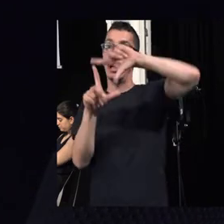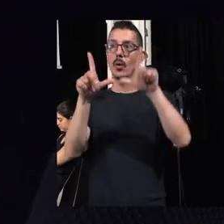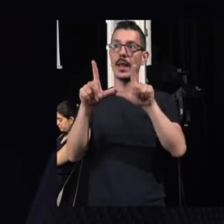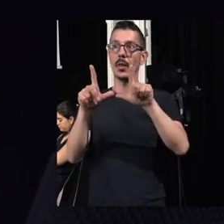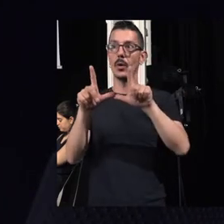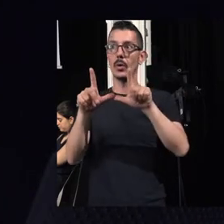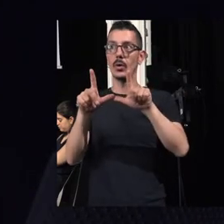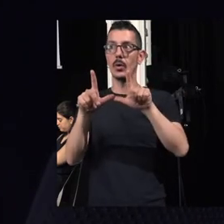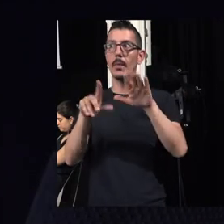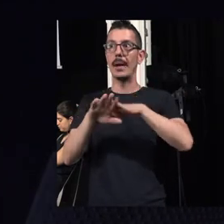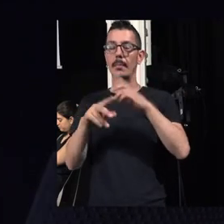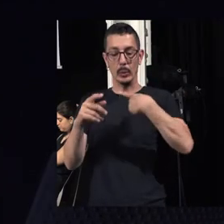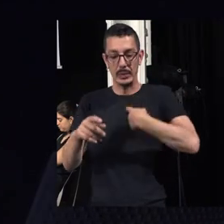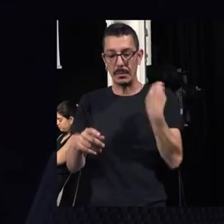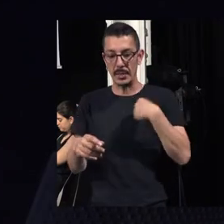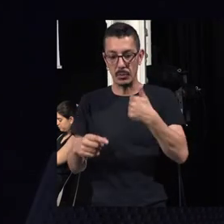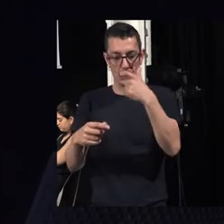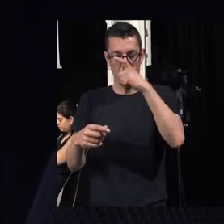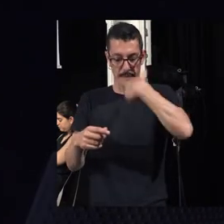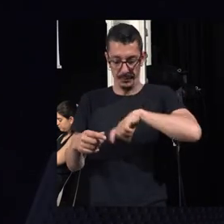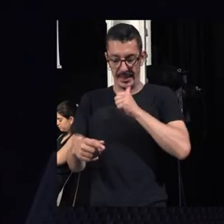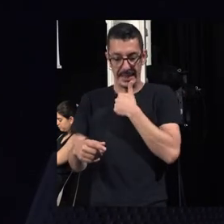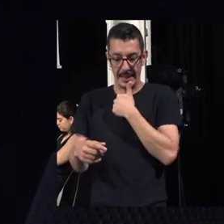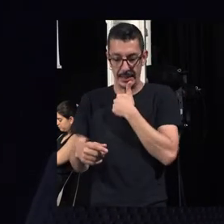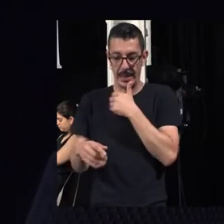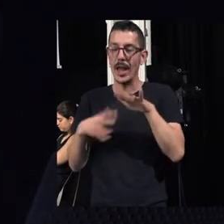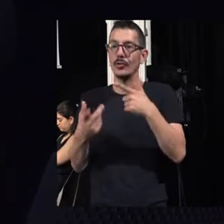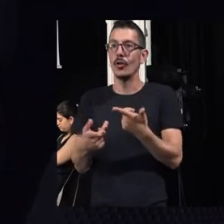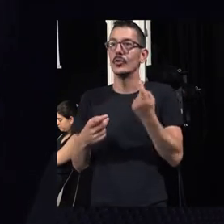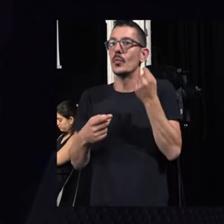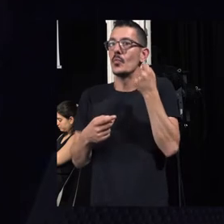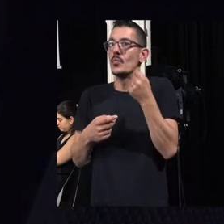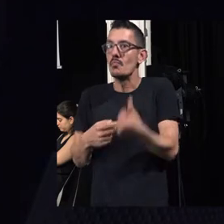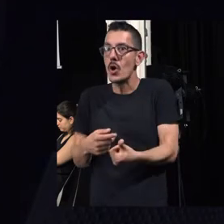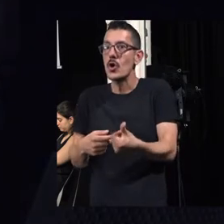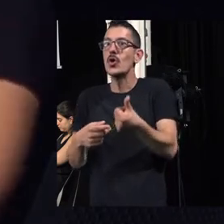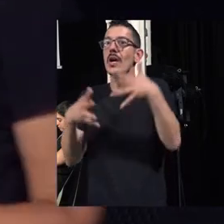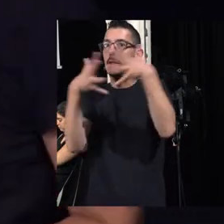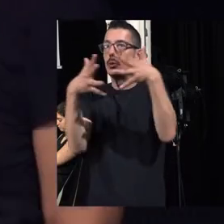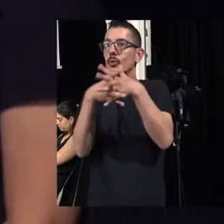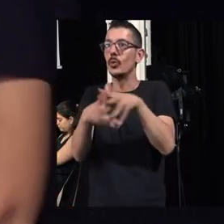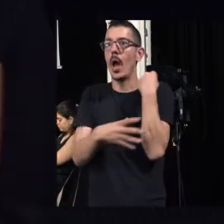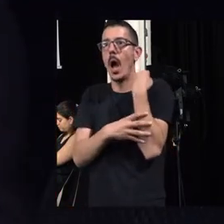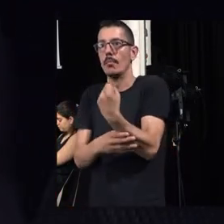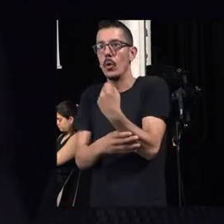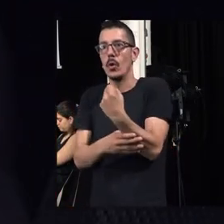reforzando las rayitas de aquí, que son producto de las estratificaciones del tablero, ¿no?